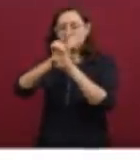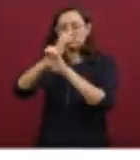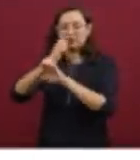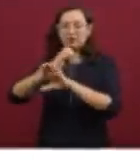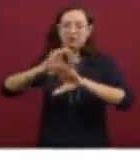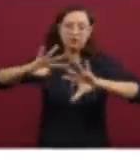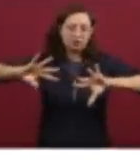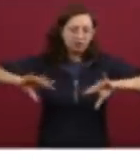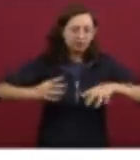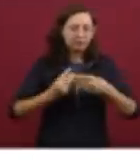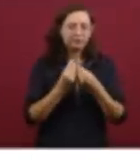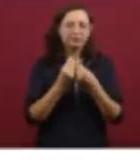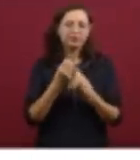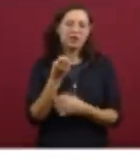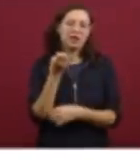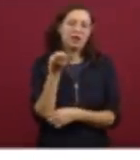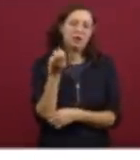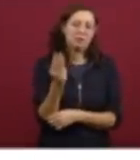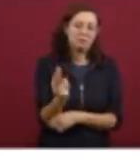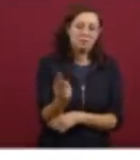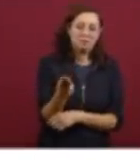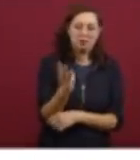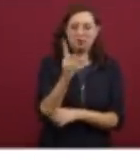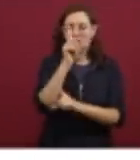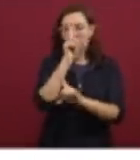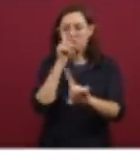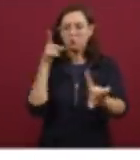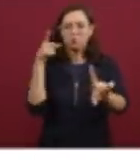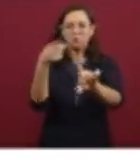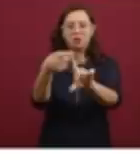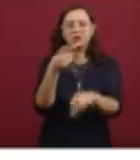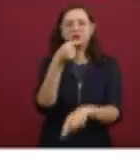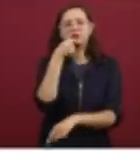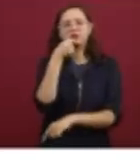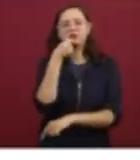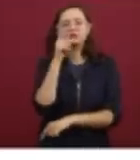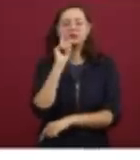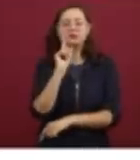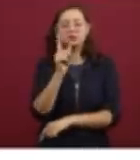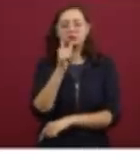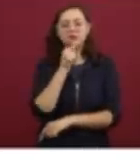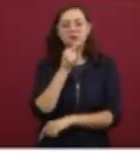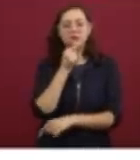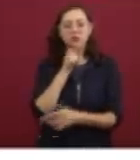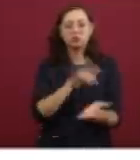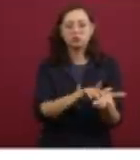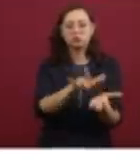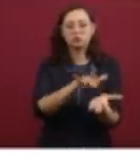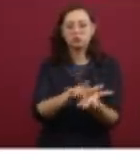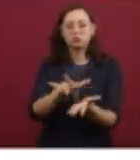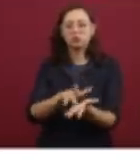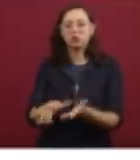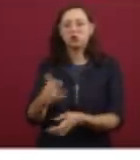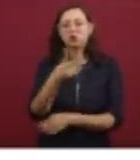sumamos en mayo una meta de niñas y niños que reciben el apoyo de